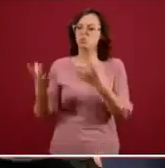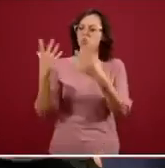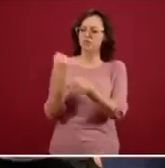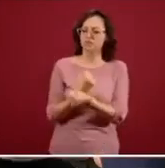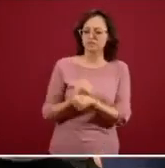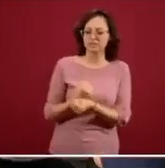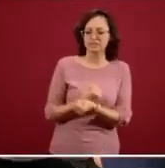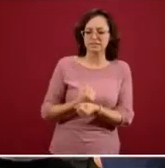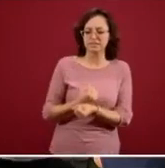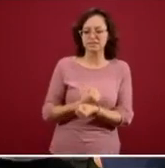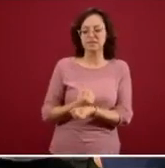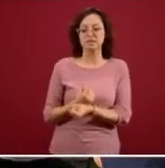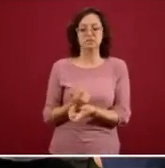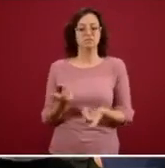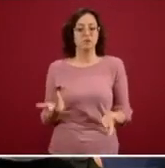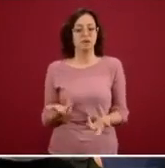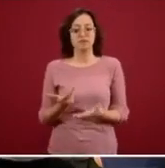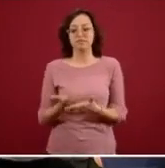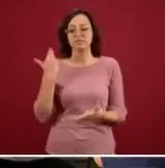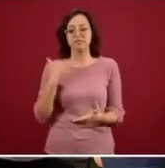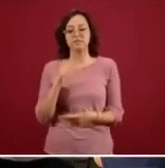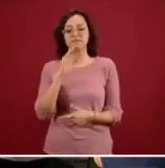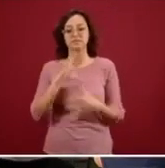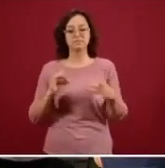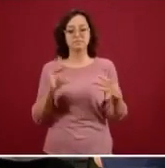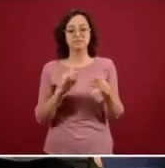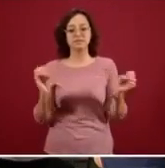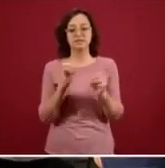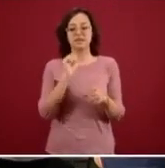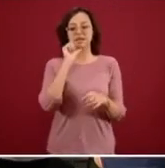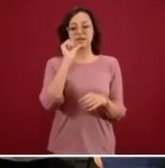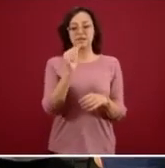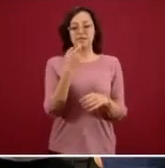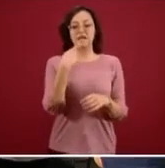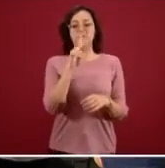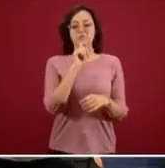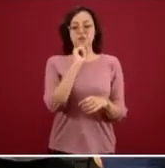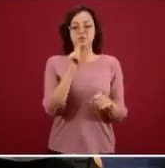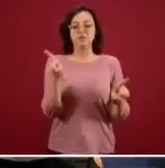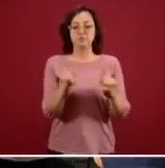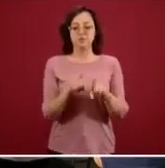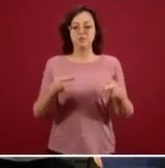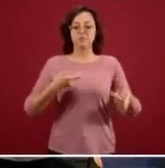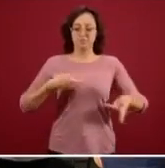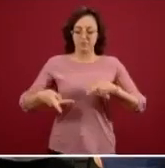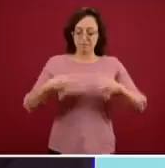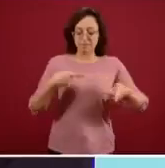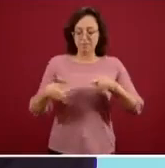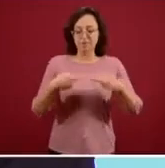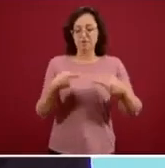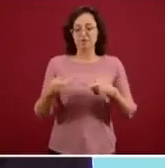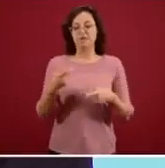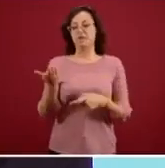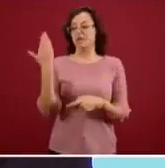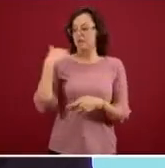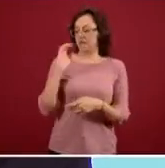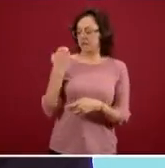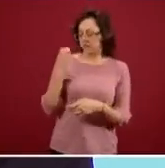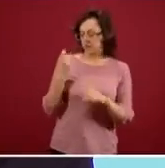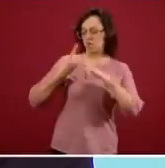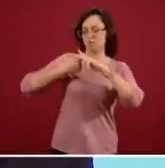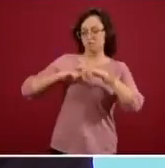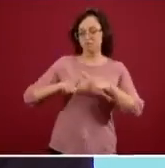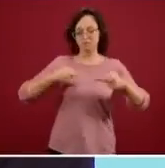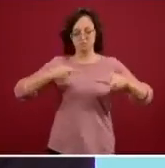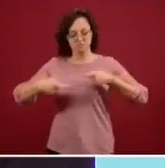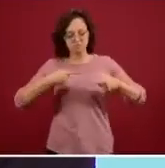No habíamos comentado nada, pero esto ha sido también parte de la preparación, y como comentará el doctor Trejo, desde enero empezamos